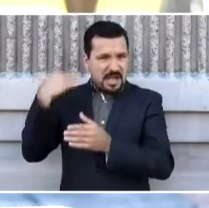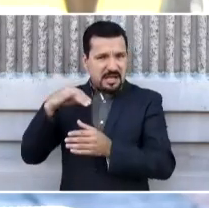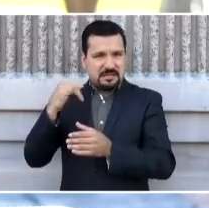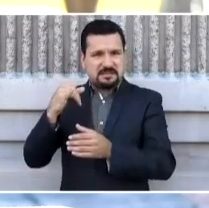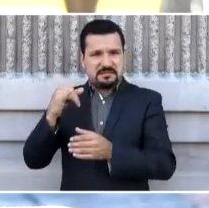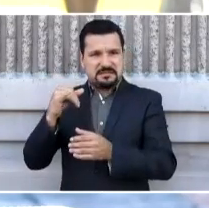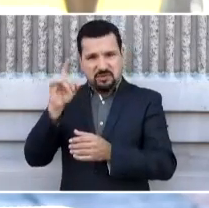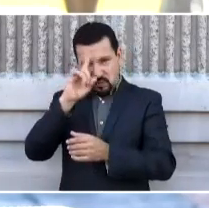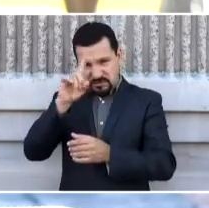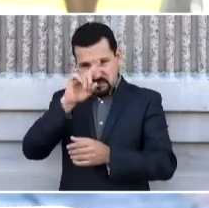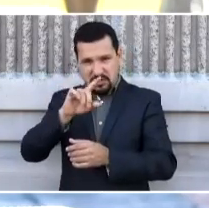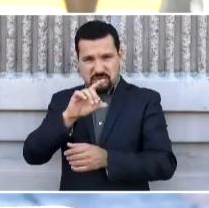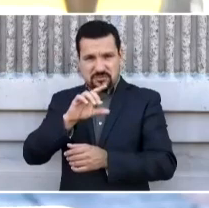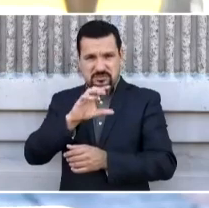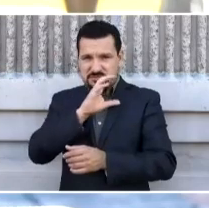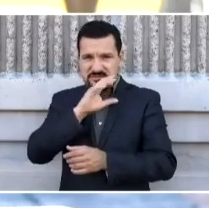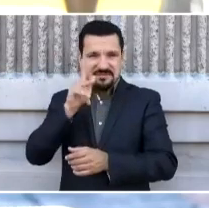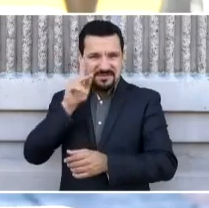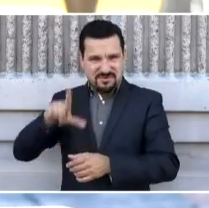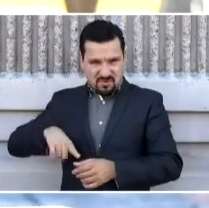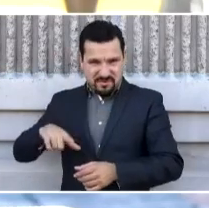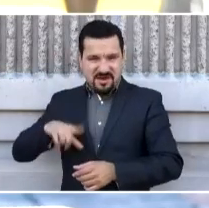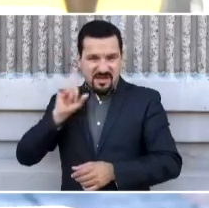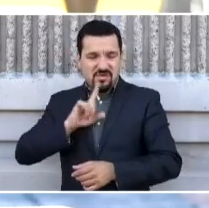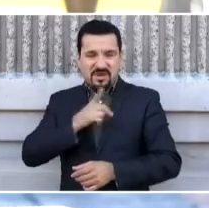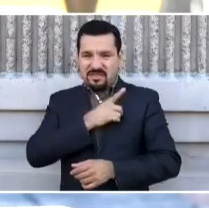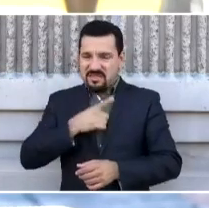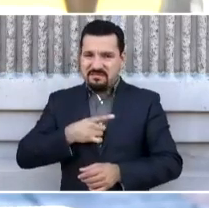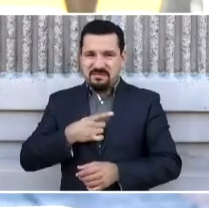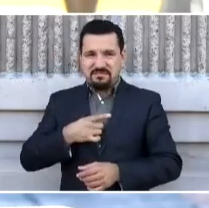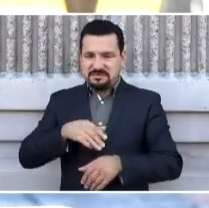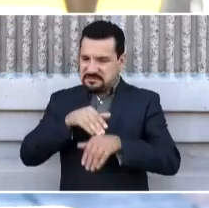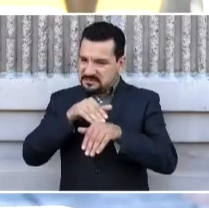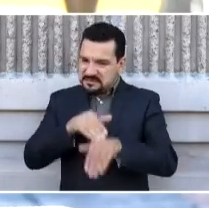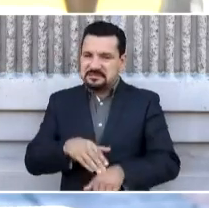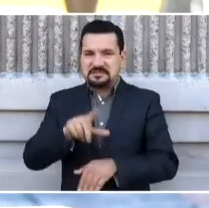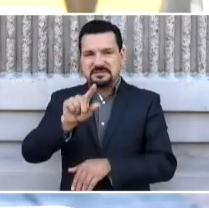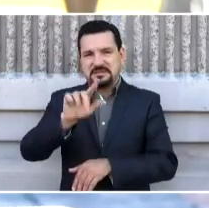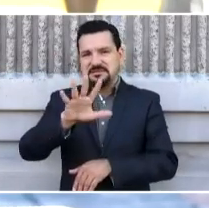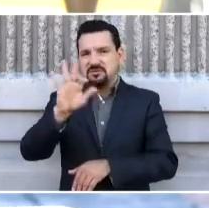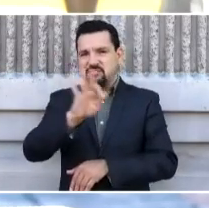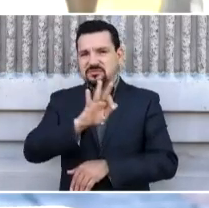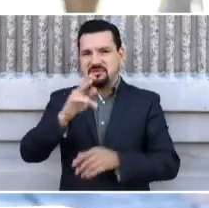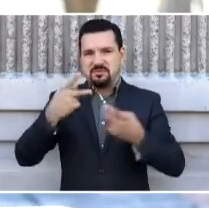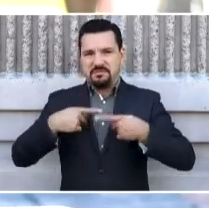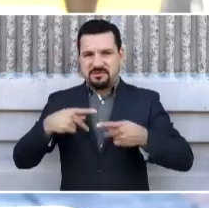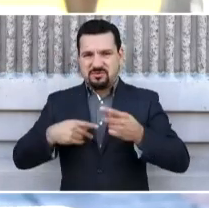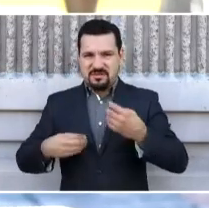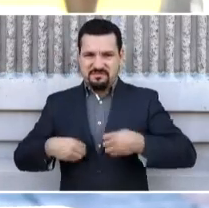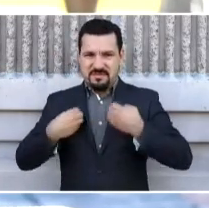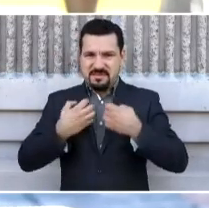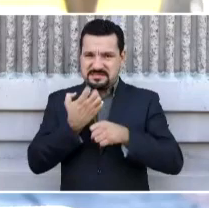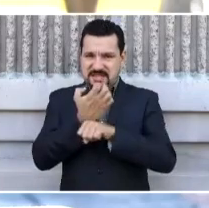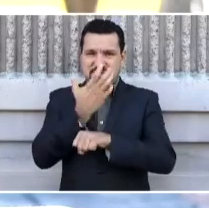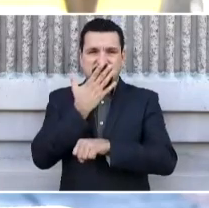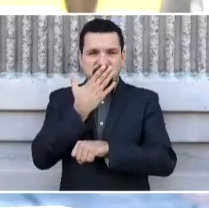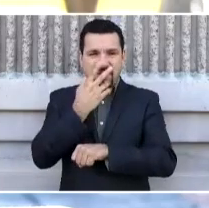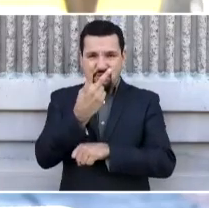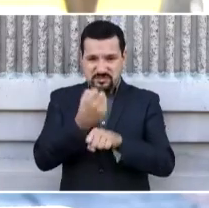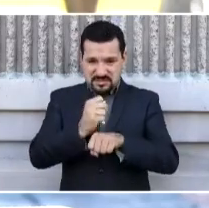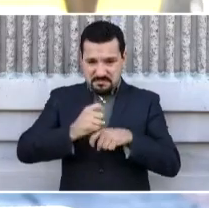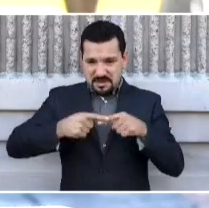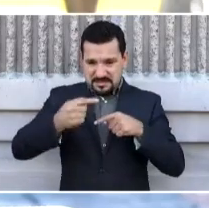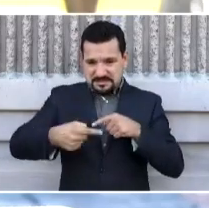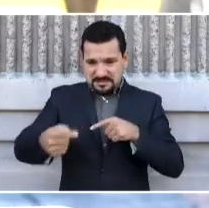la gobernadora, debemos garantizar que 75% de la población en estas dos semanas se